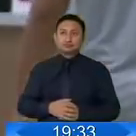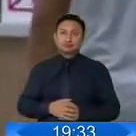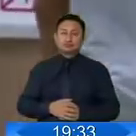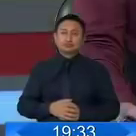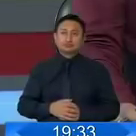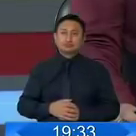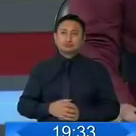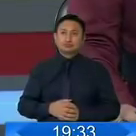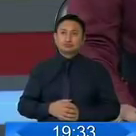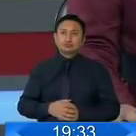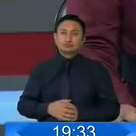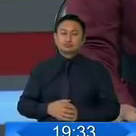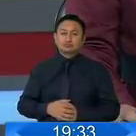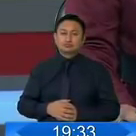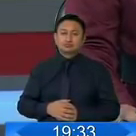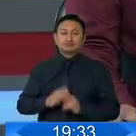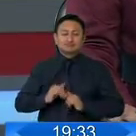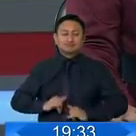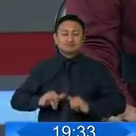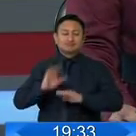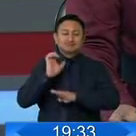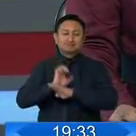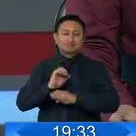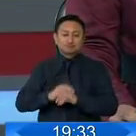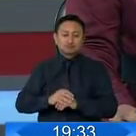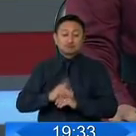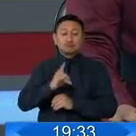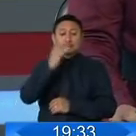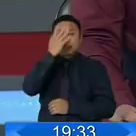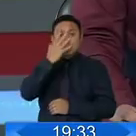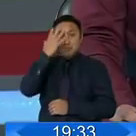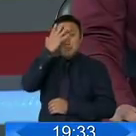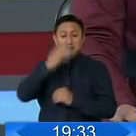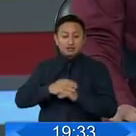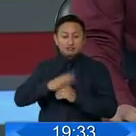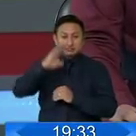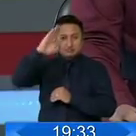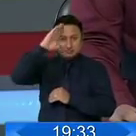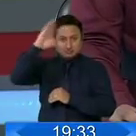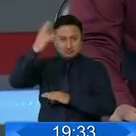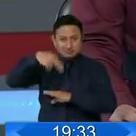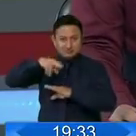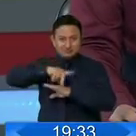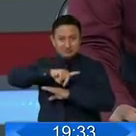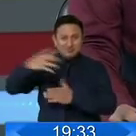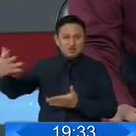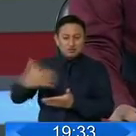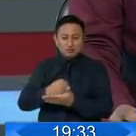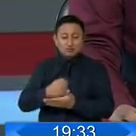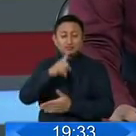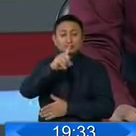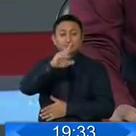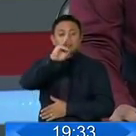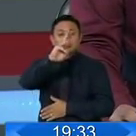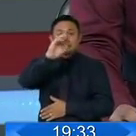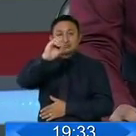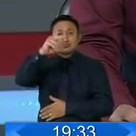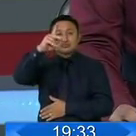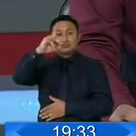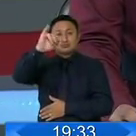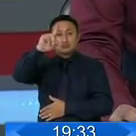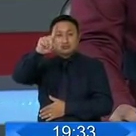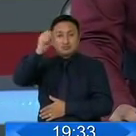Morales. Recorremos el país. En la ciudad de Esmeraldas, agentes de la Policía Nacional decomisaron 160 kilos